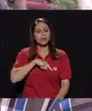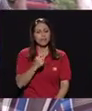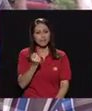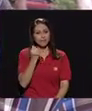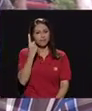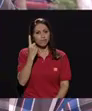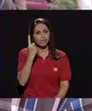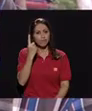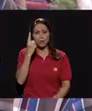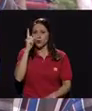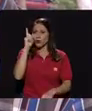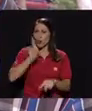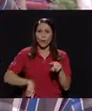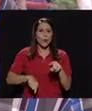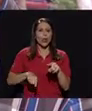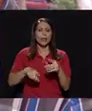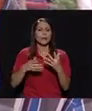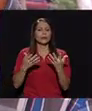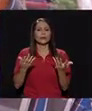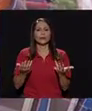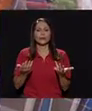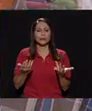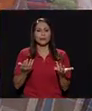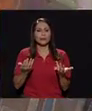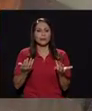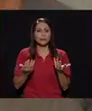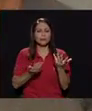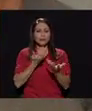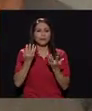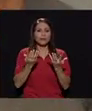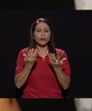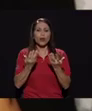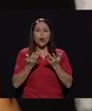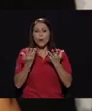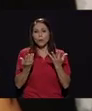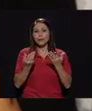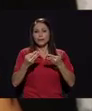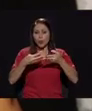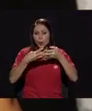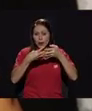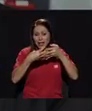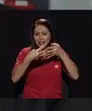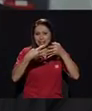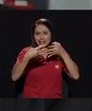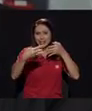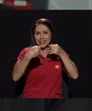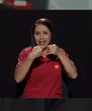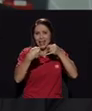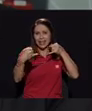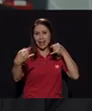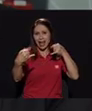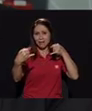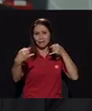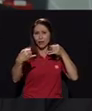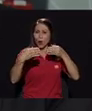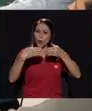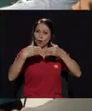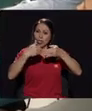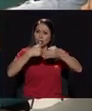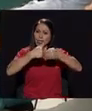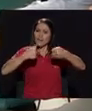Hemos comprendido que no podemos echarle una cerca para dividir